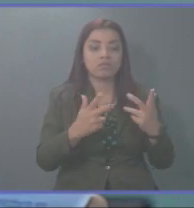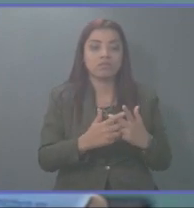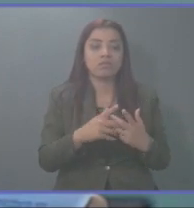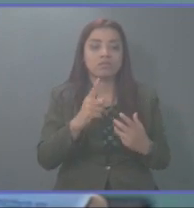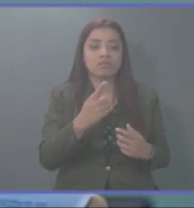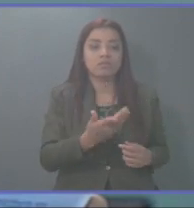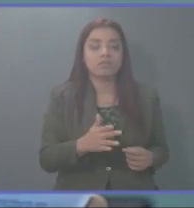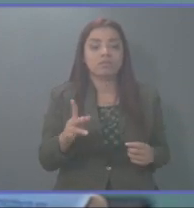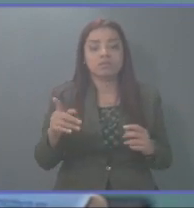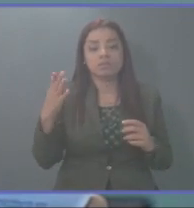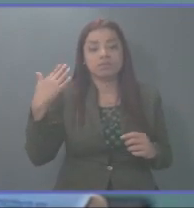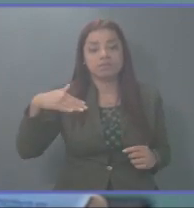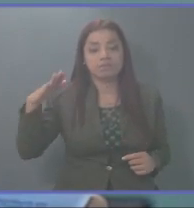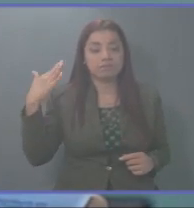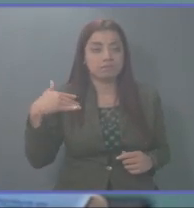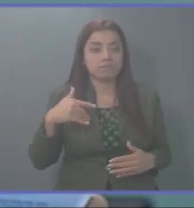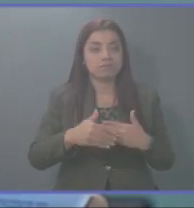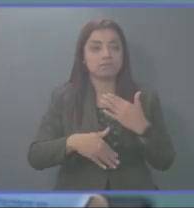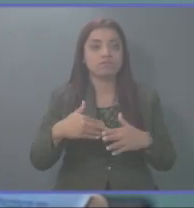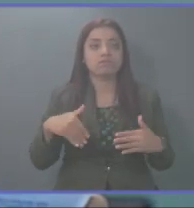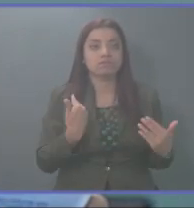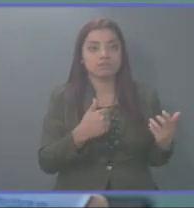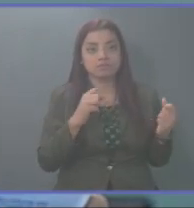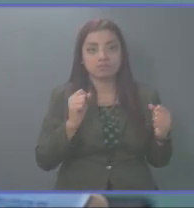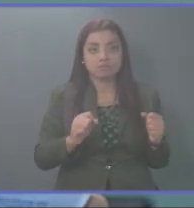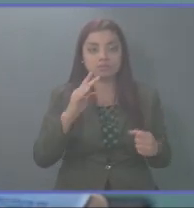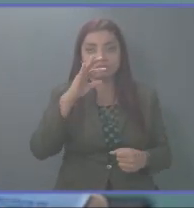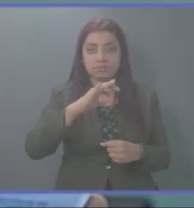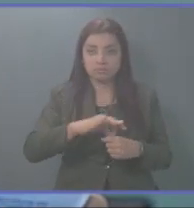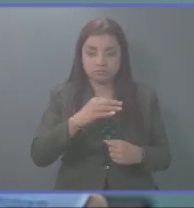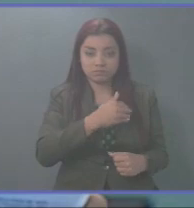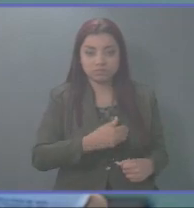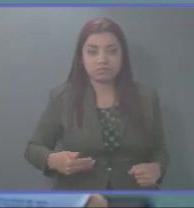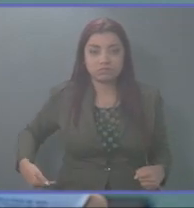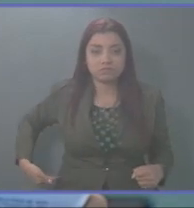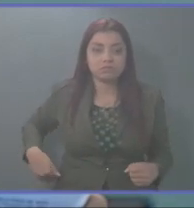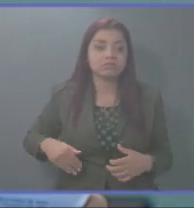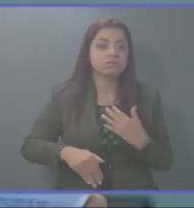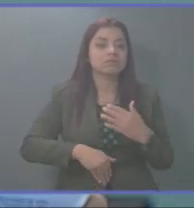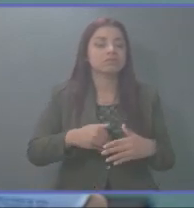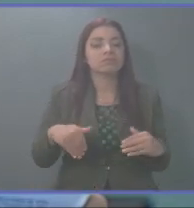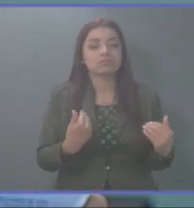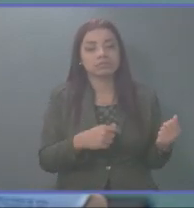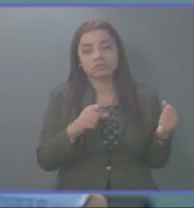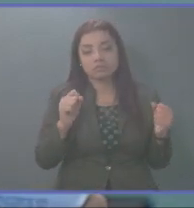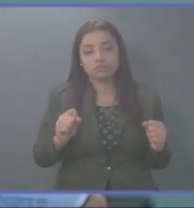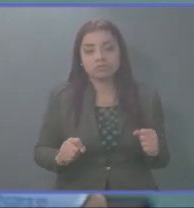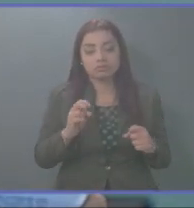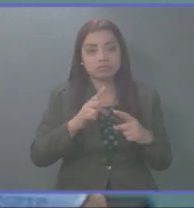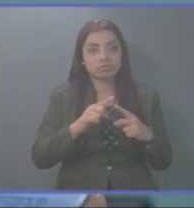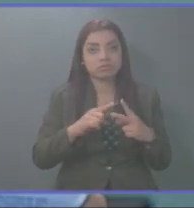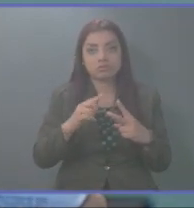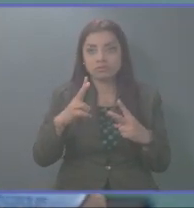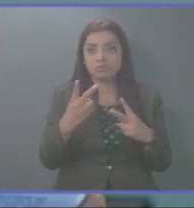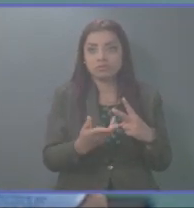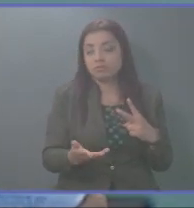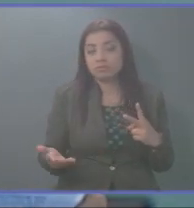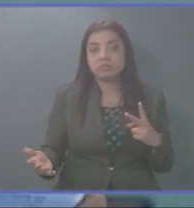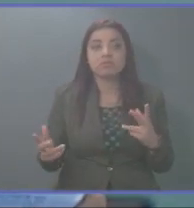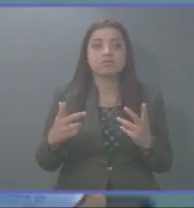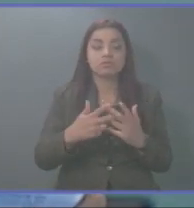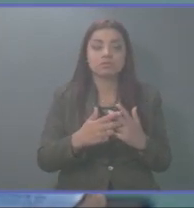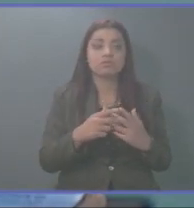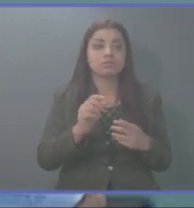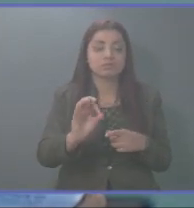los cambios experimentados es la adopción del voto en el exterior en elecciones presidenciales, las cuales se han realizado en dos elecciones consecutivas con